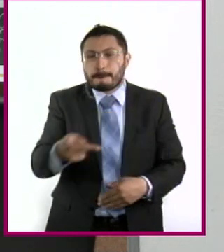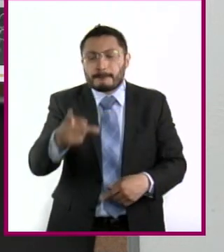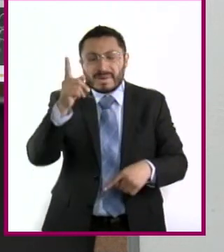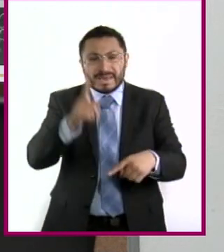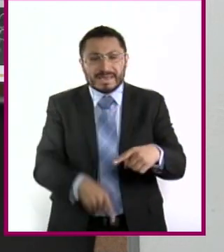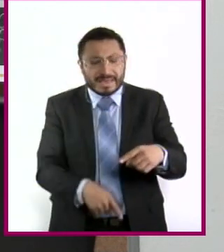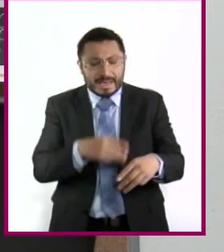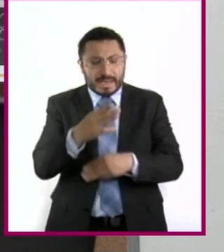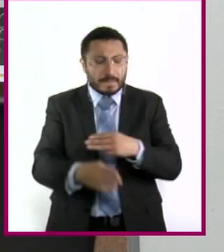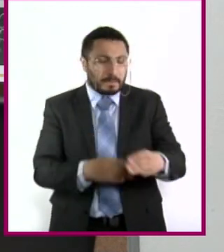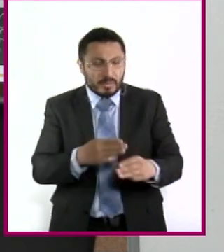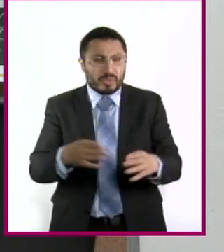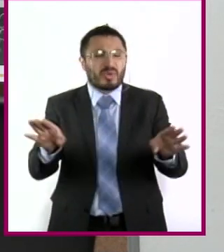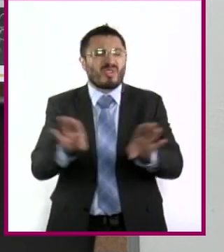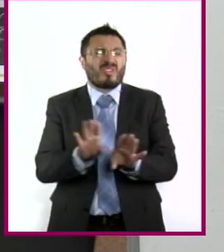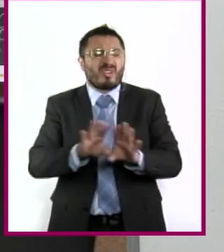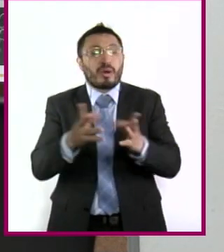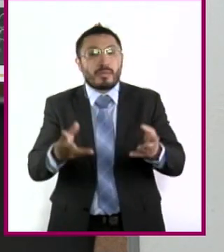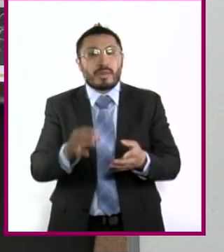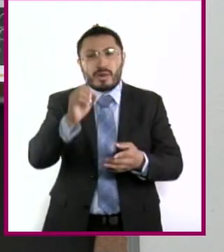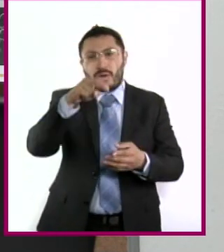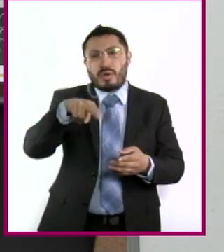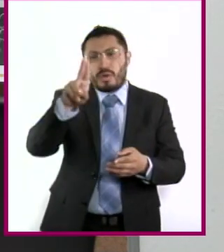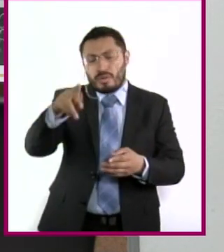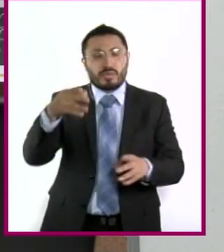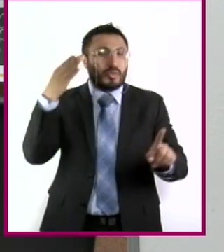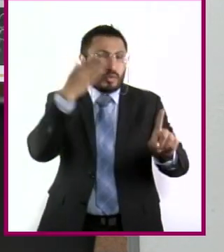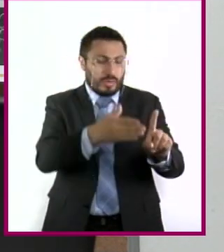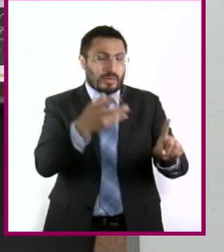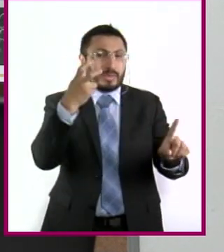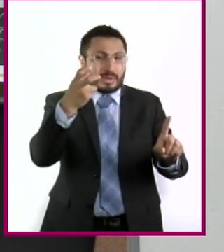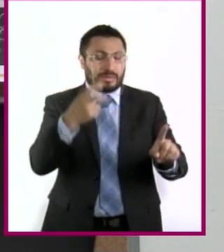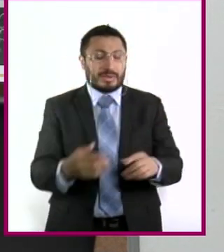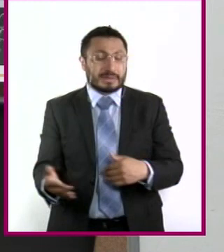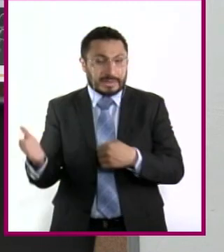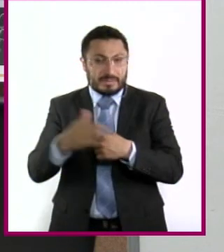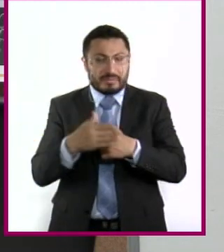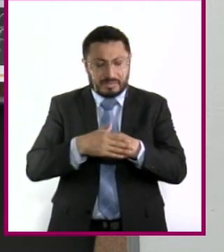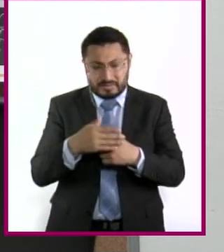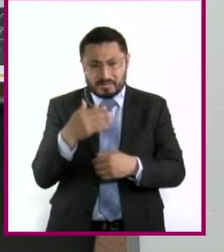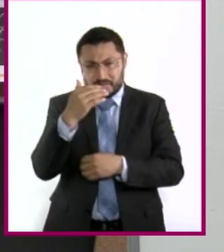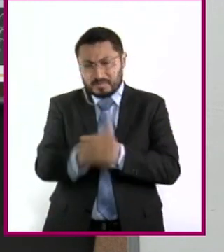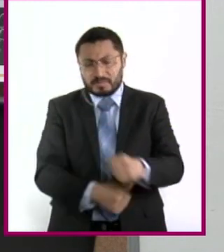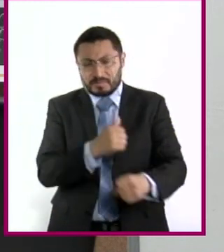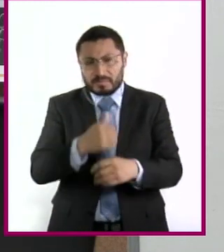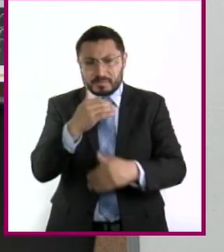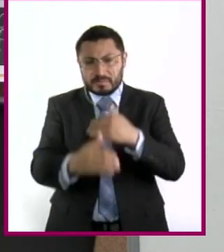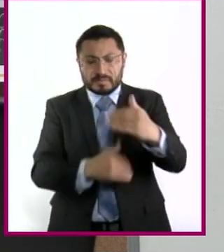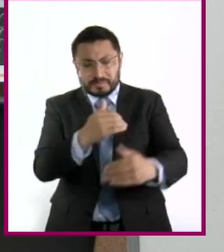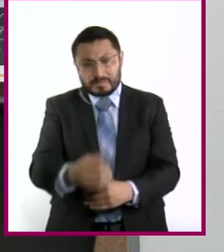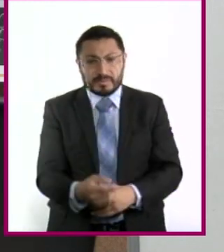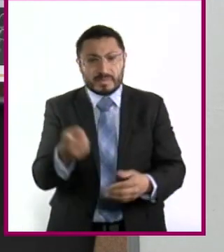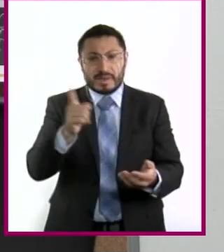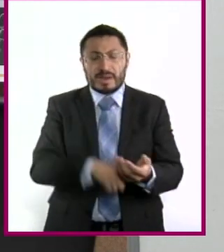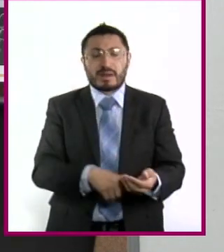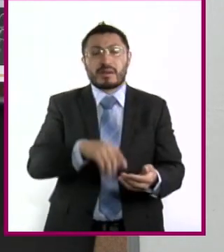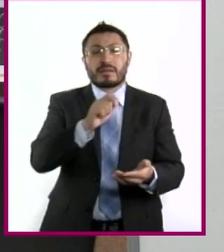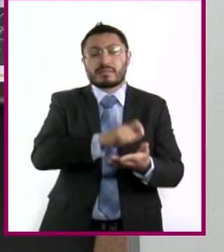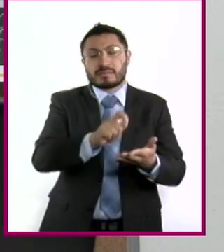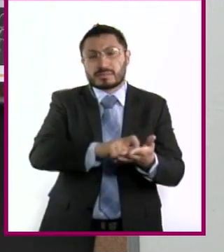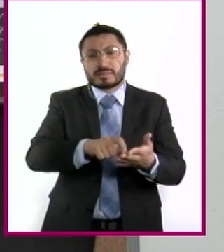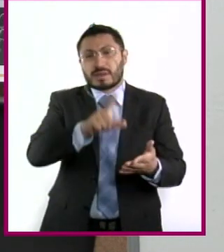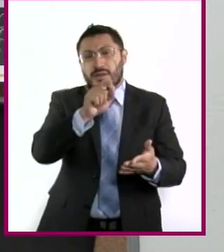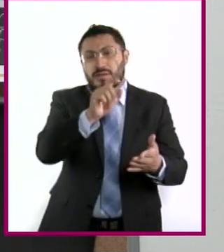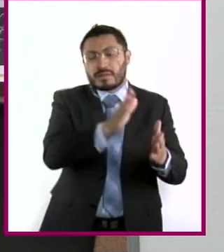tema como uno de los objetivos de desarrollo sostenible por cumplir en los próximos años, dentro de la denominada Agenda 2030 u Objetivos